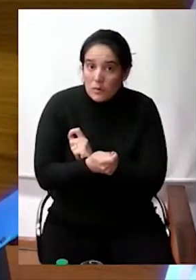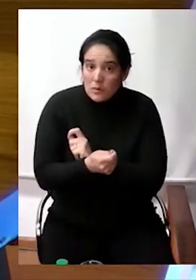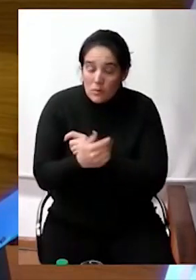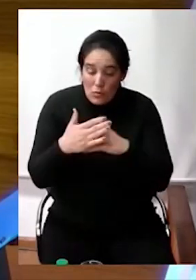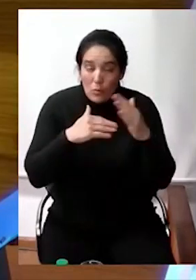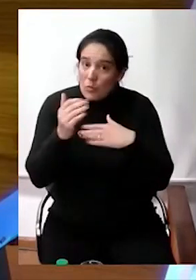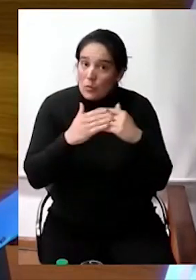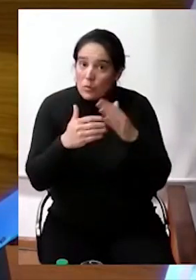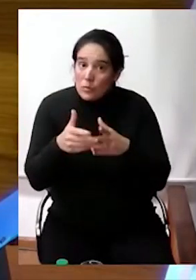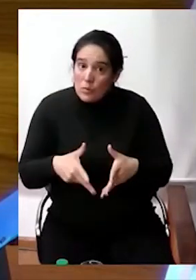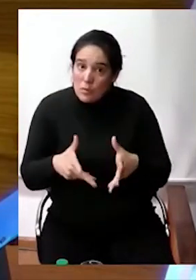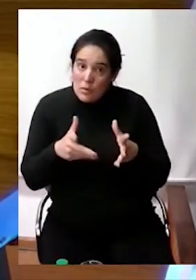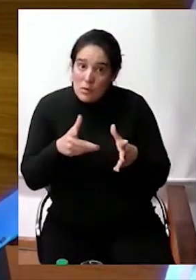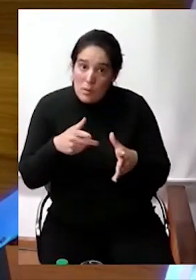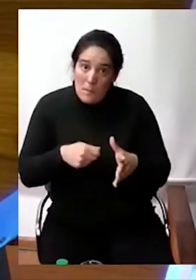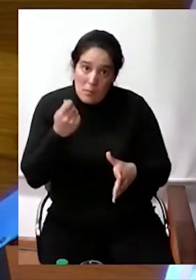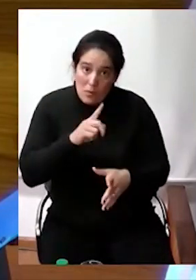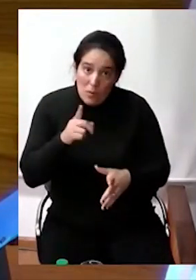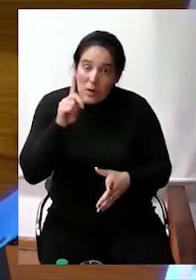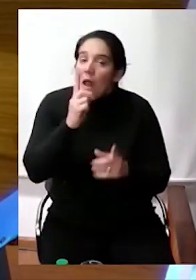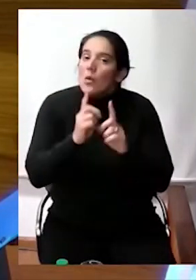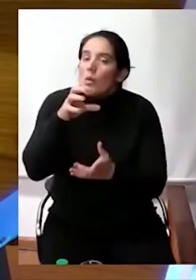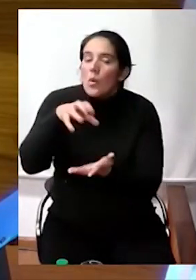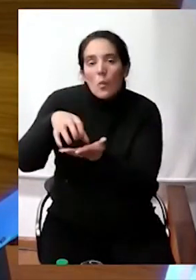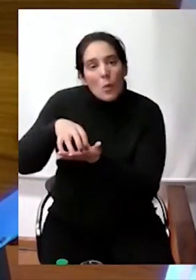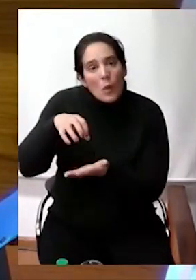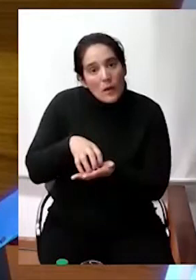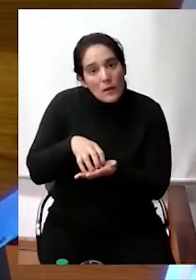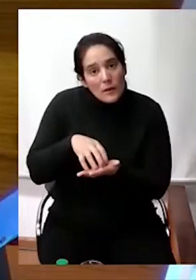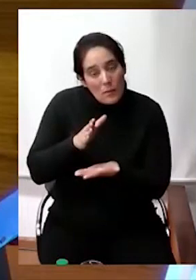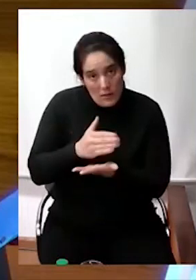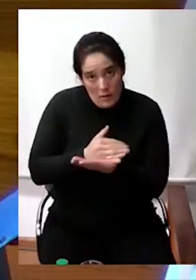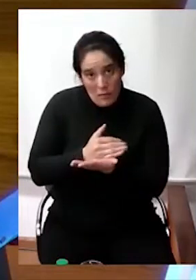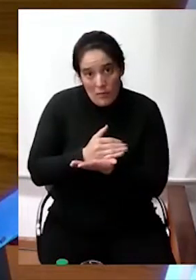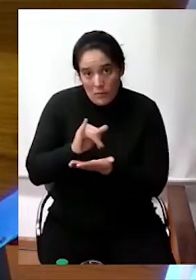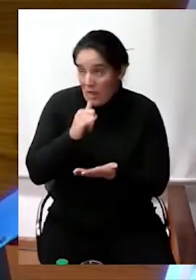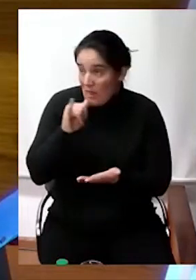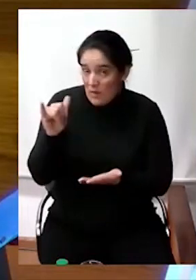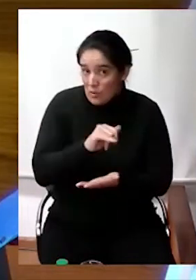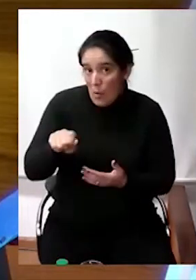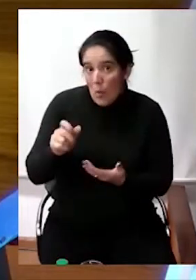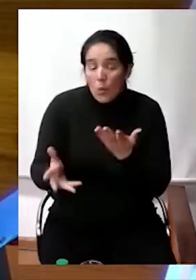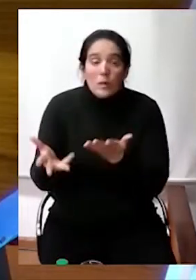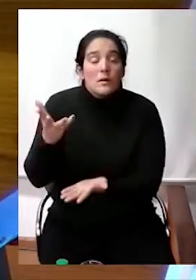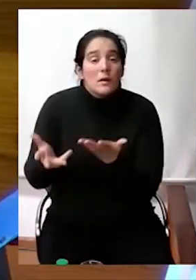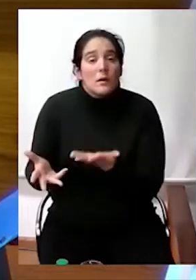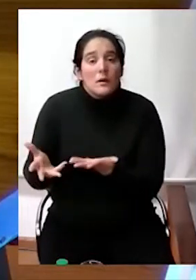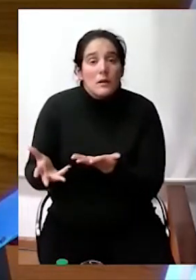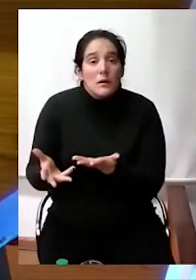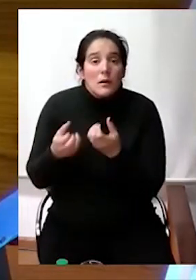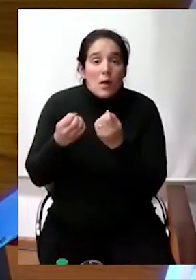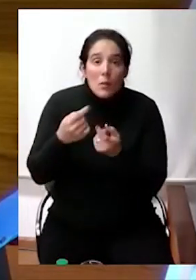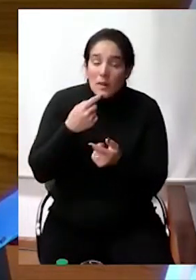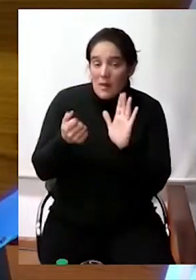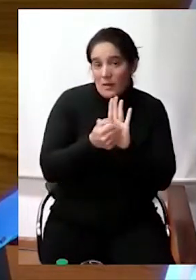construcciones ilegales y demás en algunos lugares específicos de varios lugares del departamento y lo hemos lo tenemos que denunciar en la justicia como dice justamente